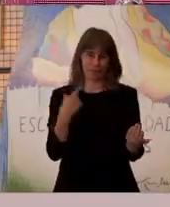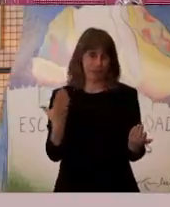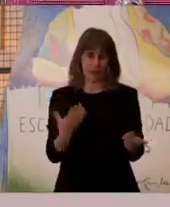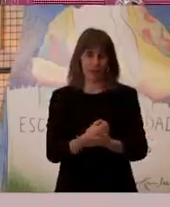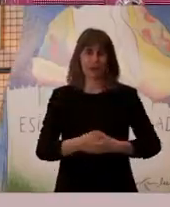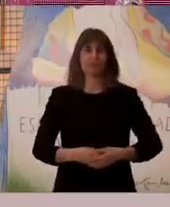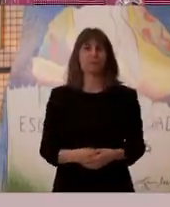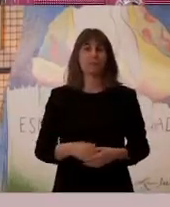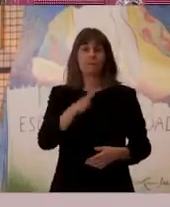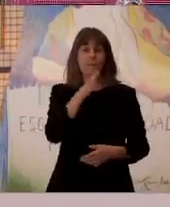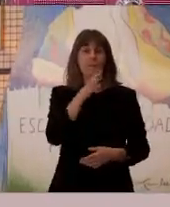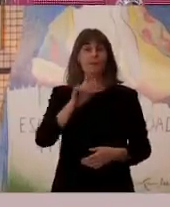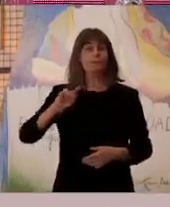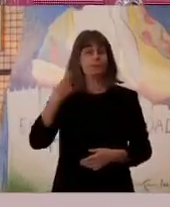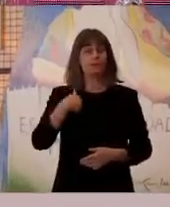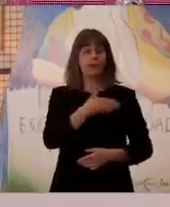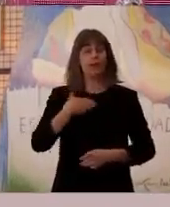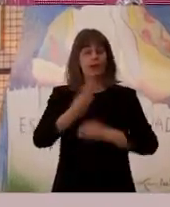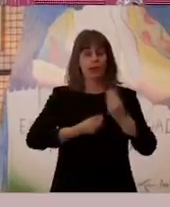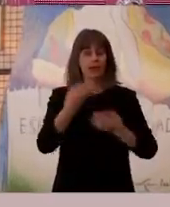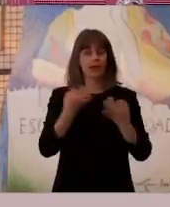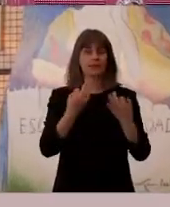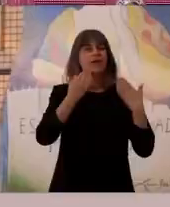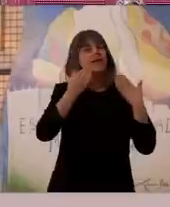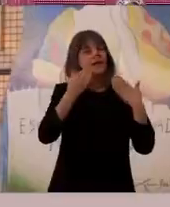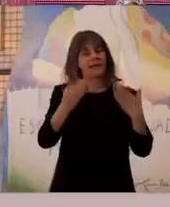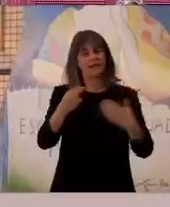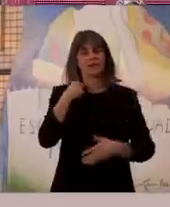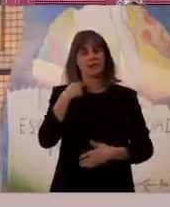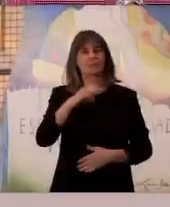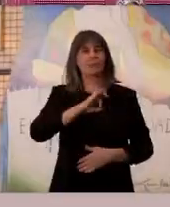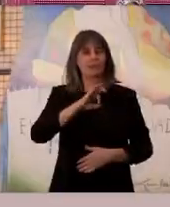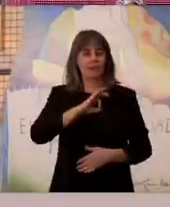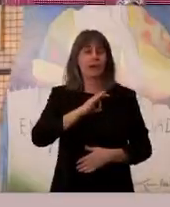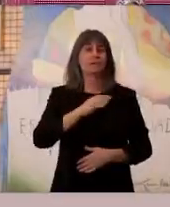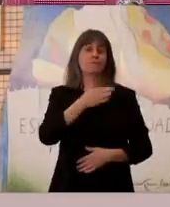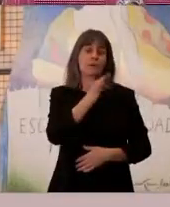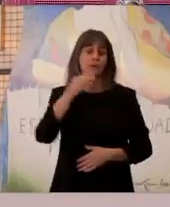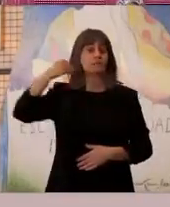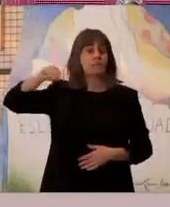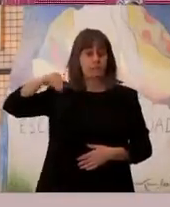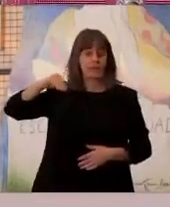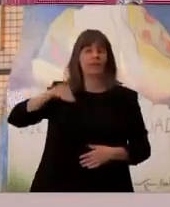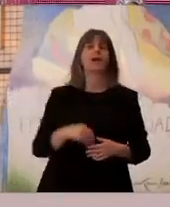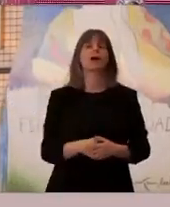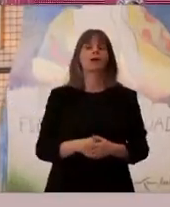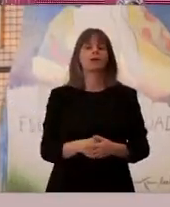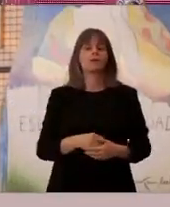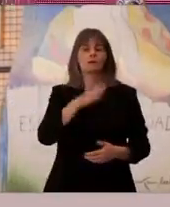eso hubo primero que quería hacer era dar las gracias a deputación de pontevedra a su presidente por